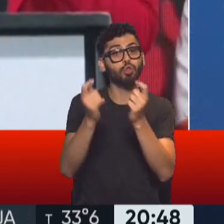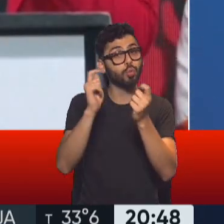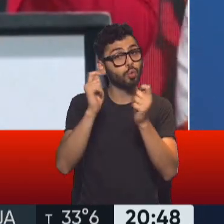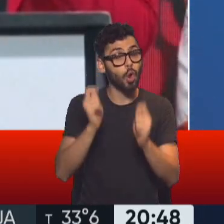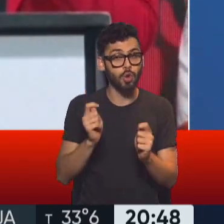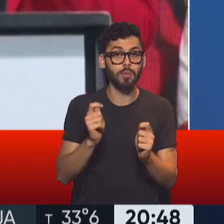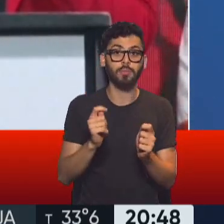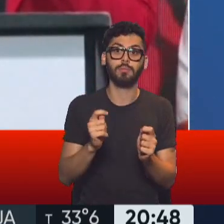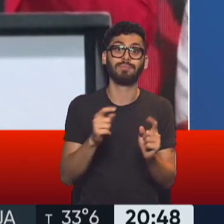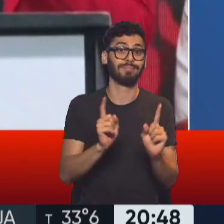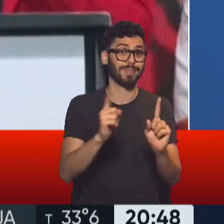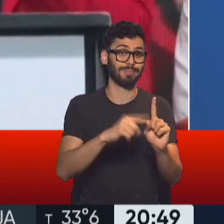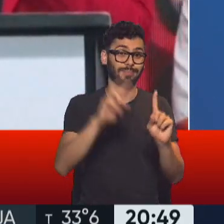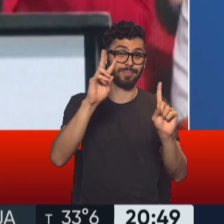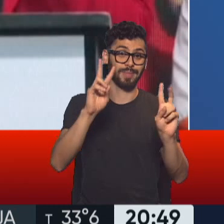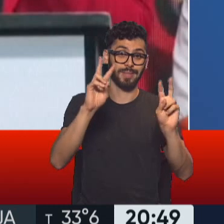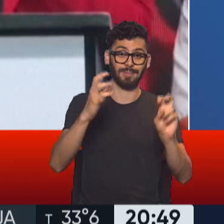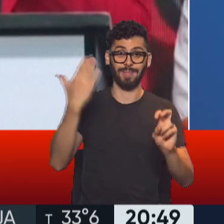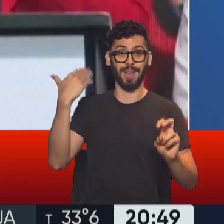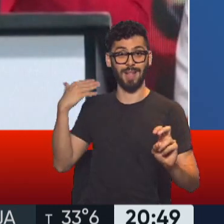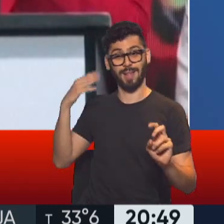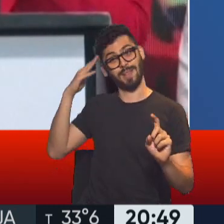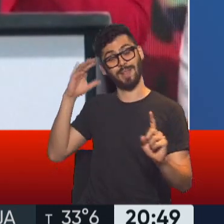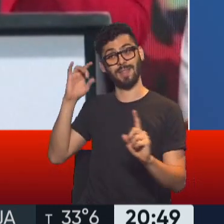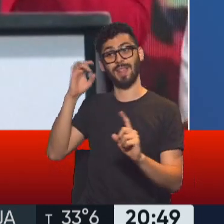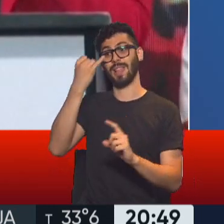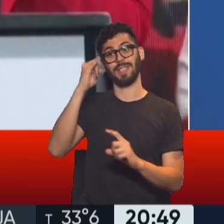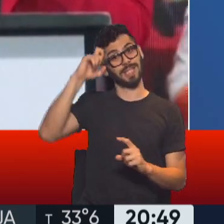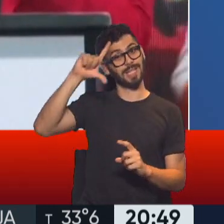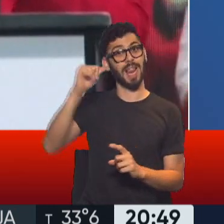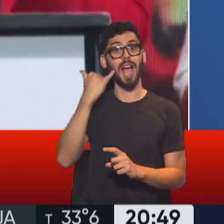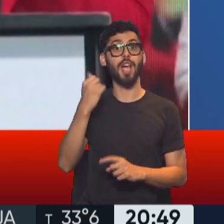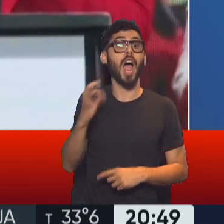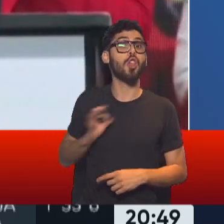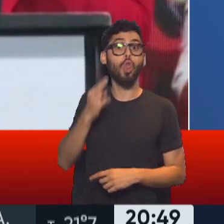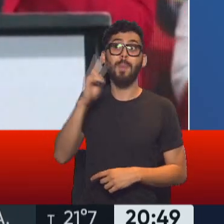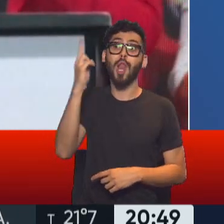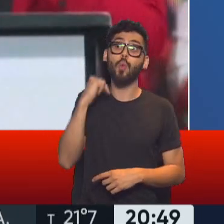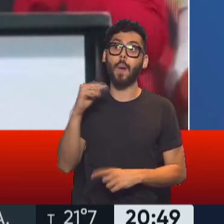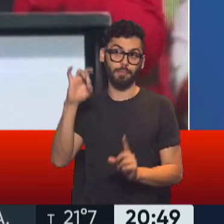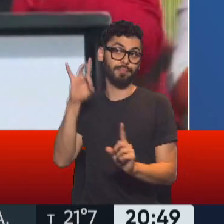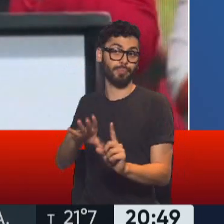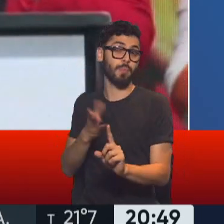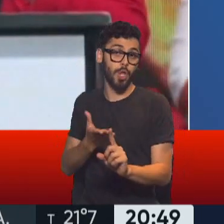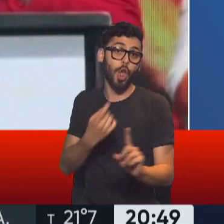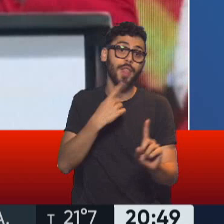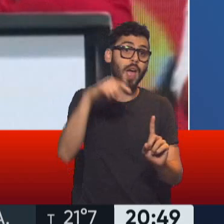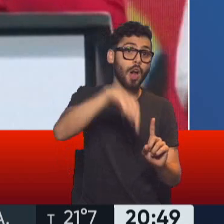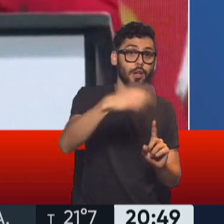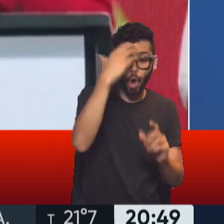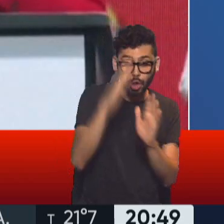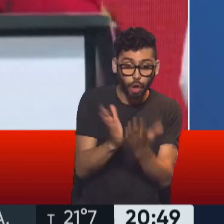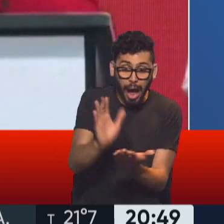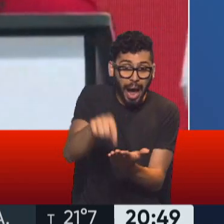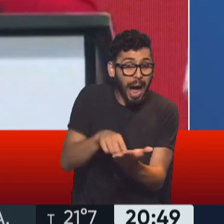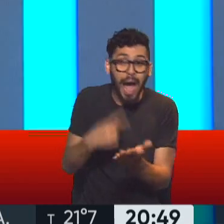tema que motivó el golpe de Estado en contra de Mel Zelaya en el 2009. Y ella dice, con esta constitución este país no puede